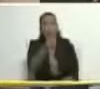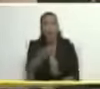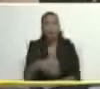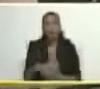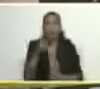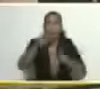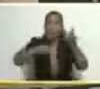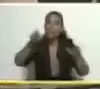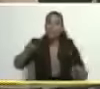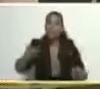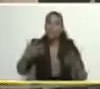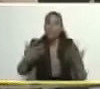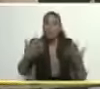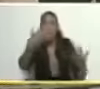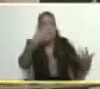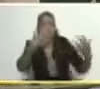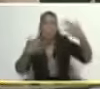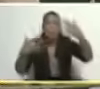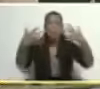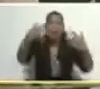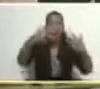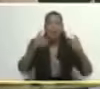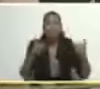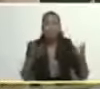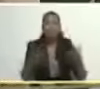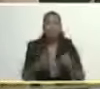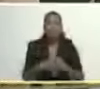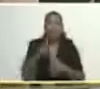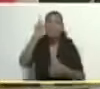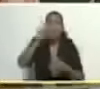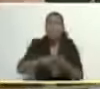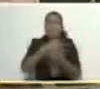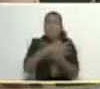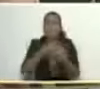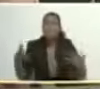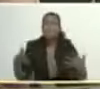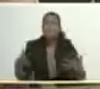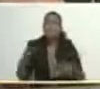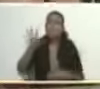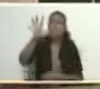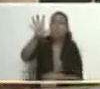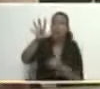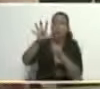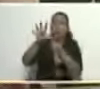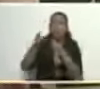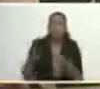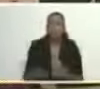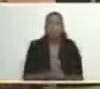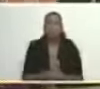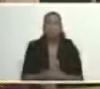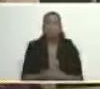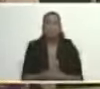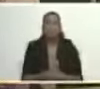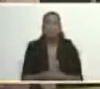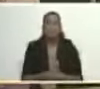la gente del mil millón dorado,